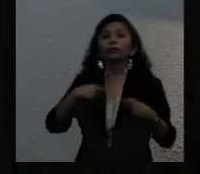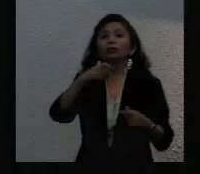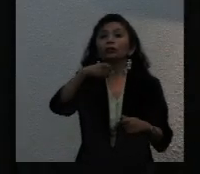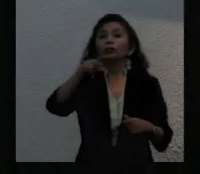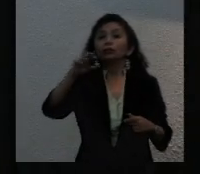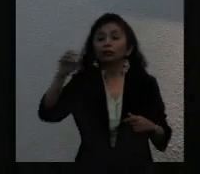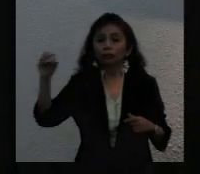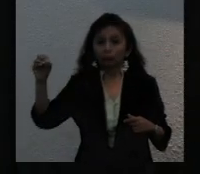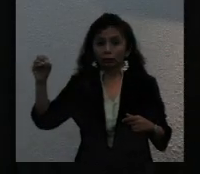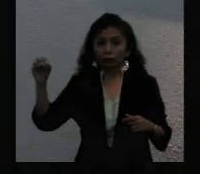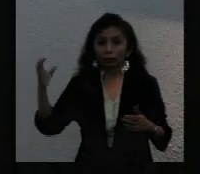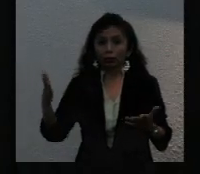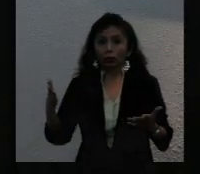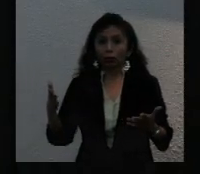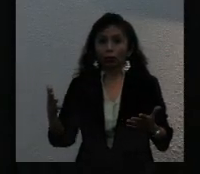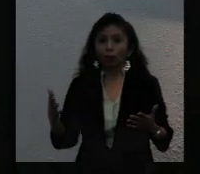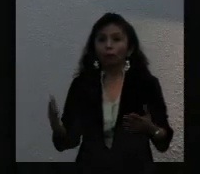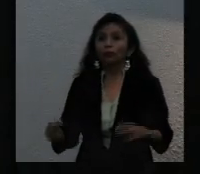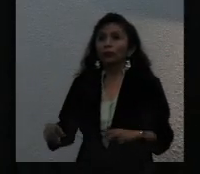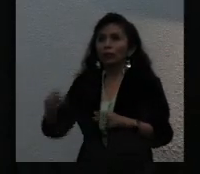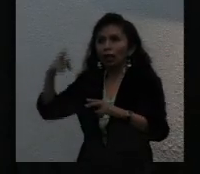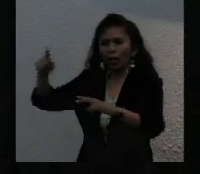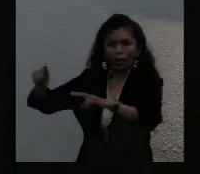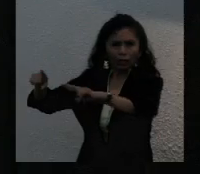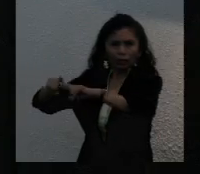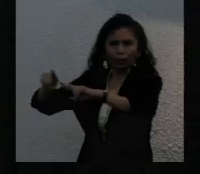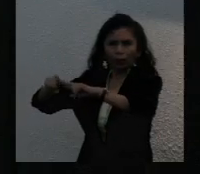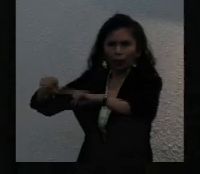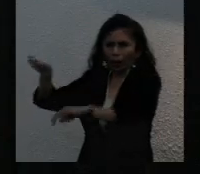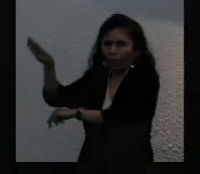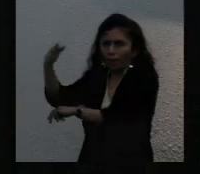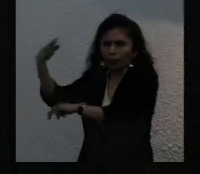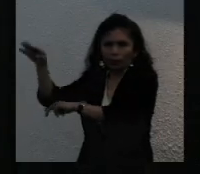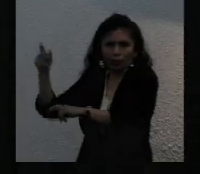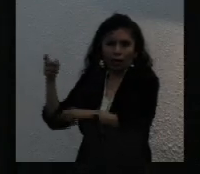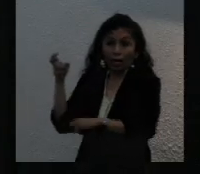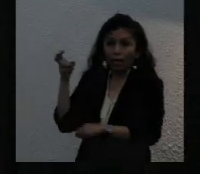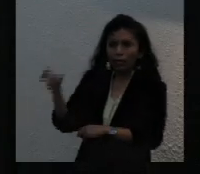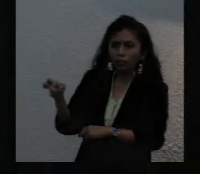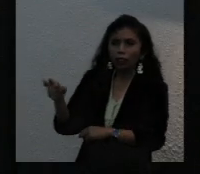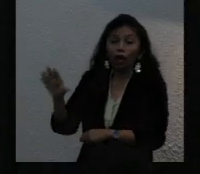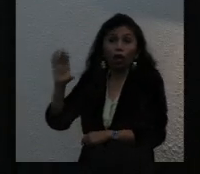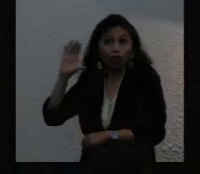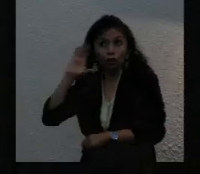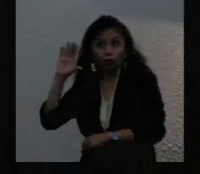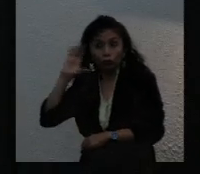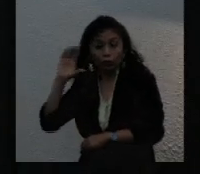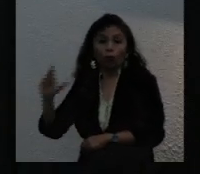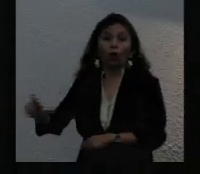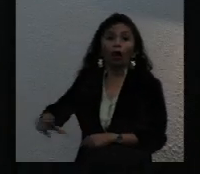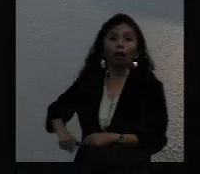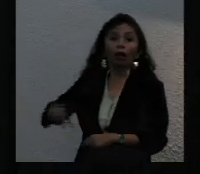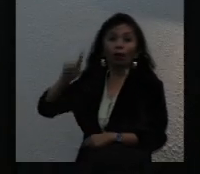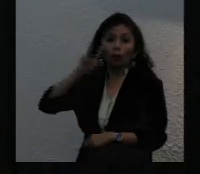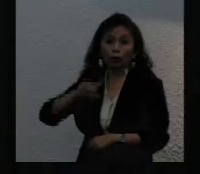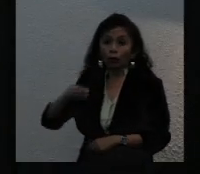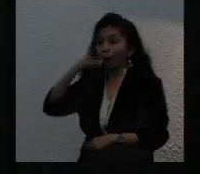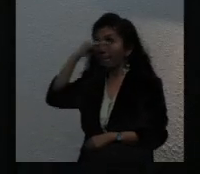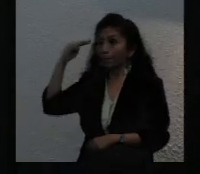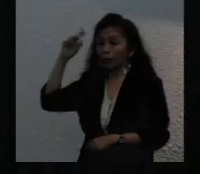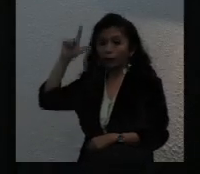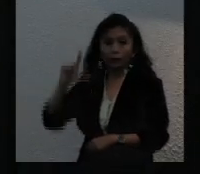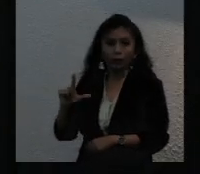justo en la explanada de la bandera de nuestra capital, escucharemos a la gobernadora Mara Lezama